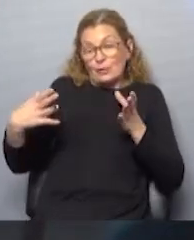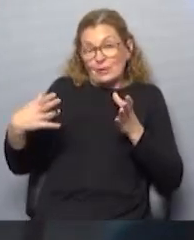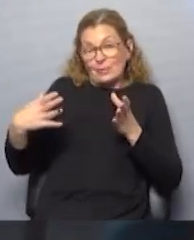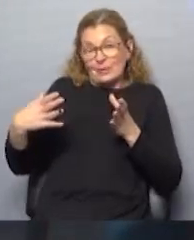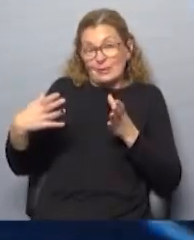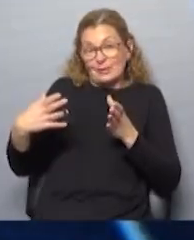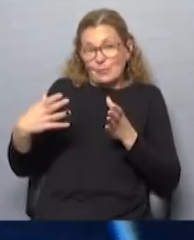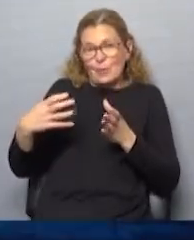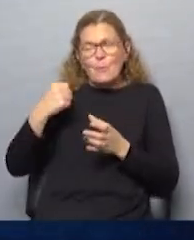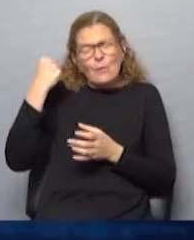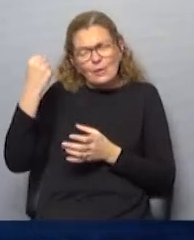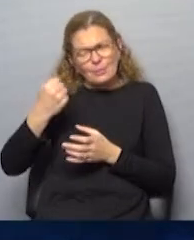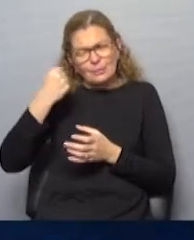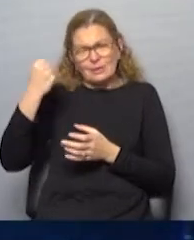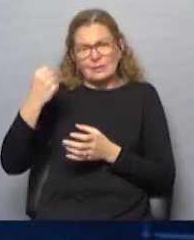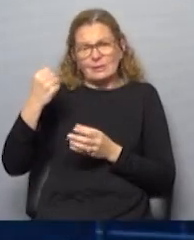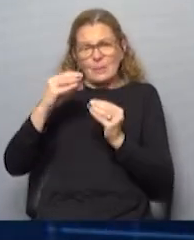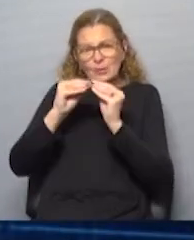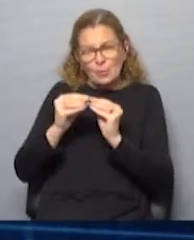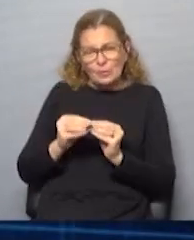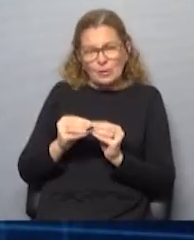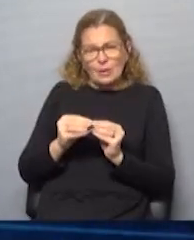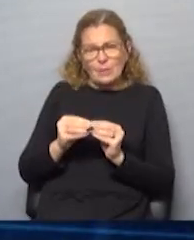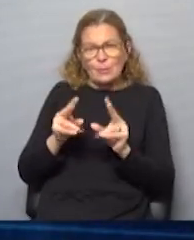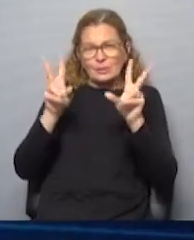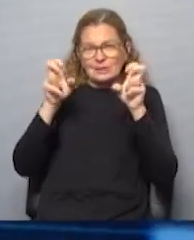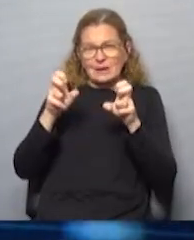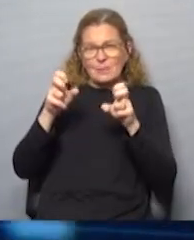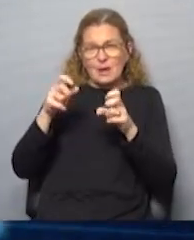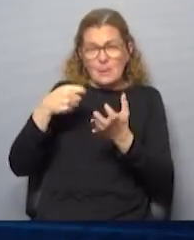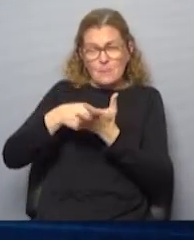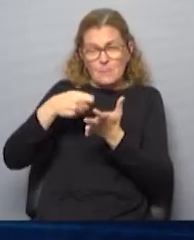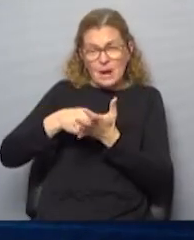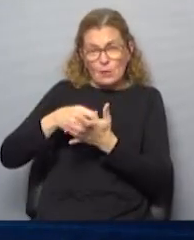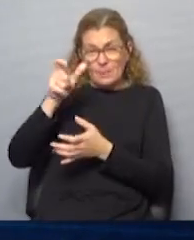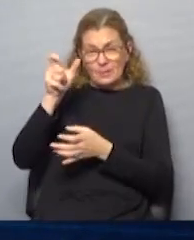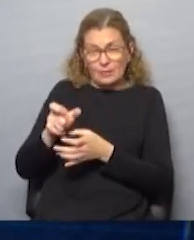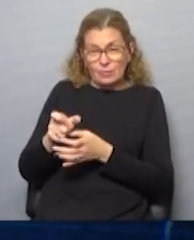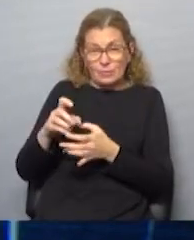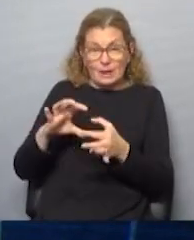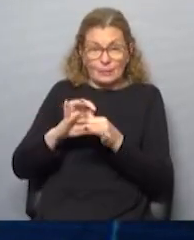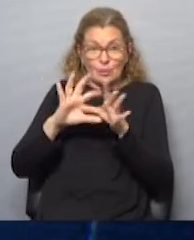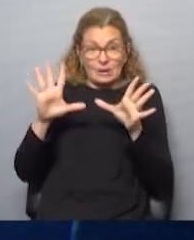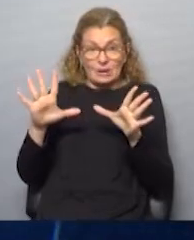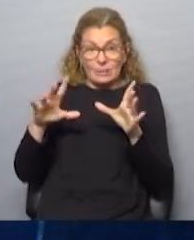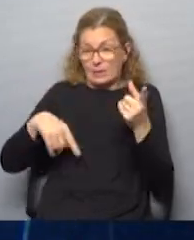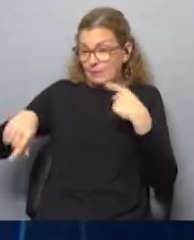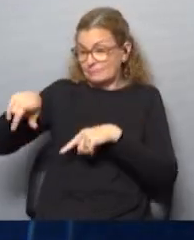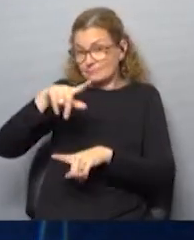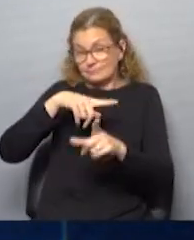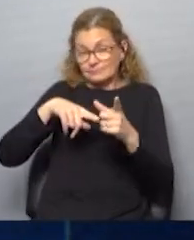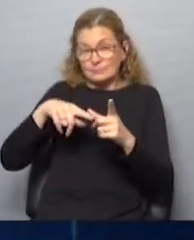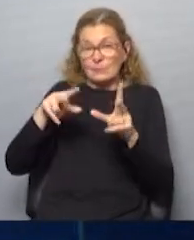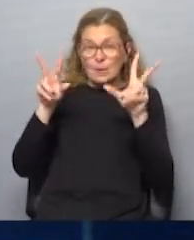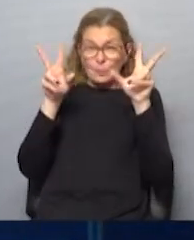es imprescindible por cuestiones de remuneración de las personas que afortunadamente son libres de moverse por